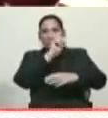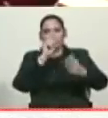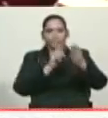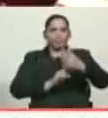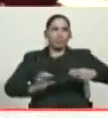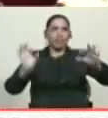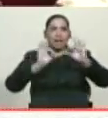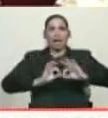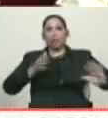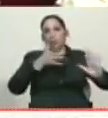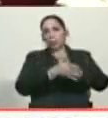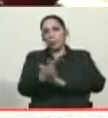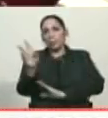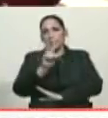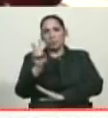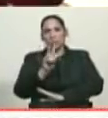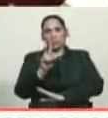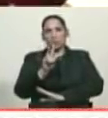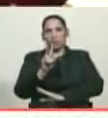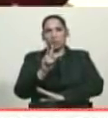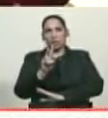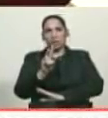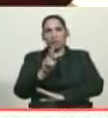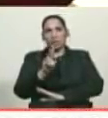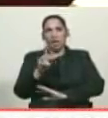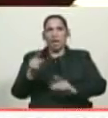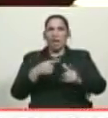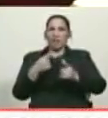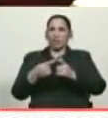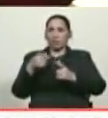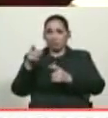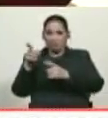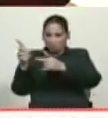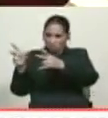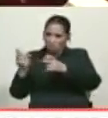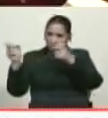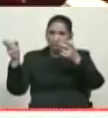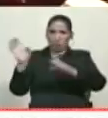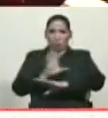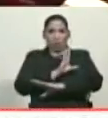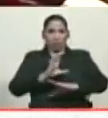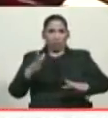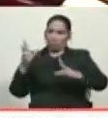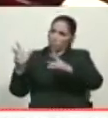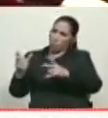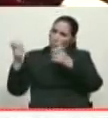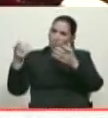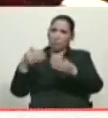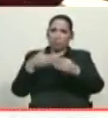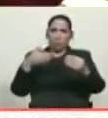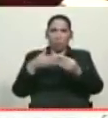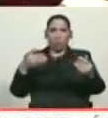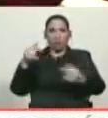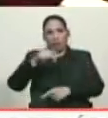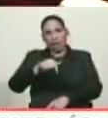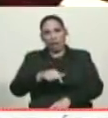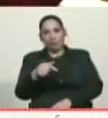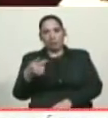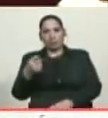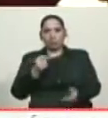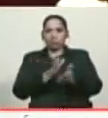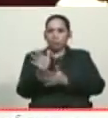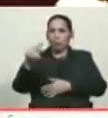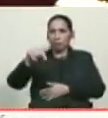de Venezuela, en vez de cantar gratis, están cobrando. Porque están cobrando entradas allá, que no está cobrando entradas, que es absolutamente gratis. Eso lo hemos venido haciendo